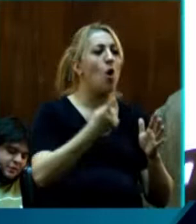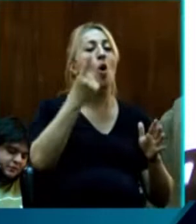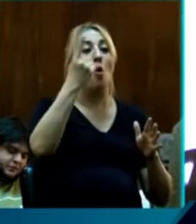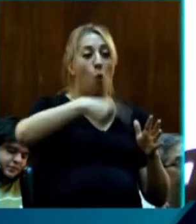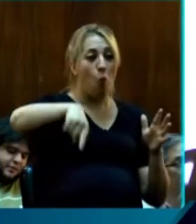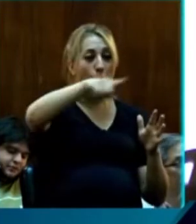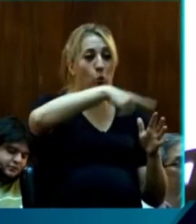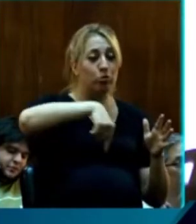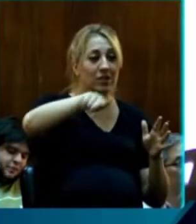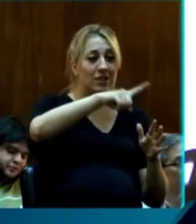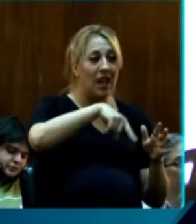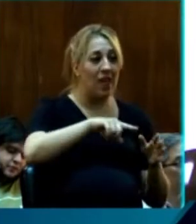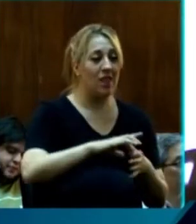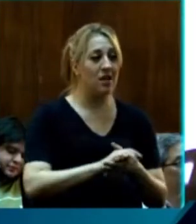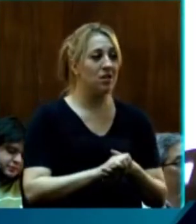hacer